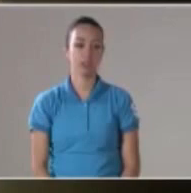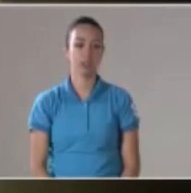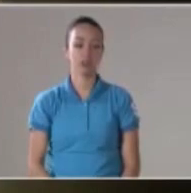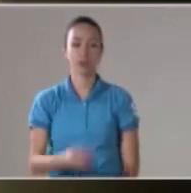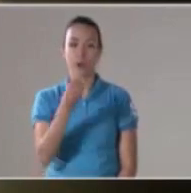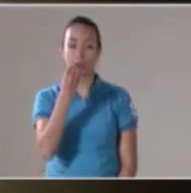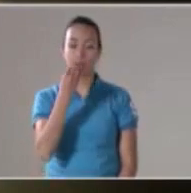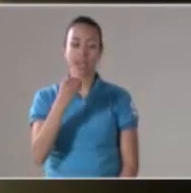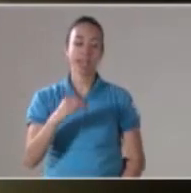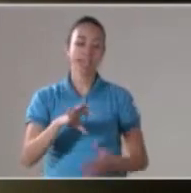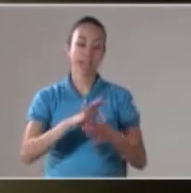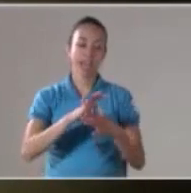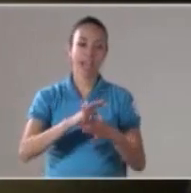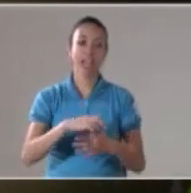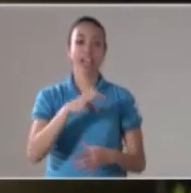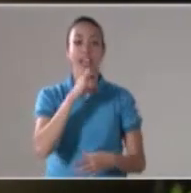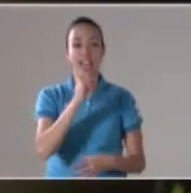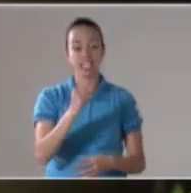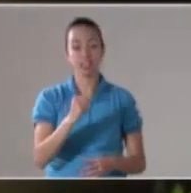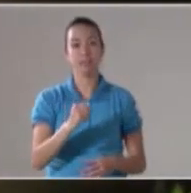No comeré carne.